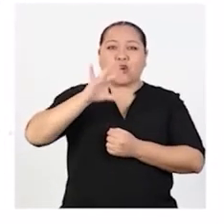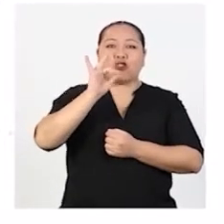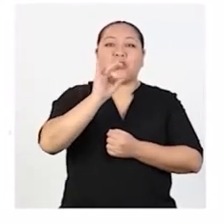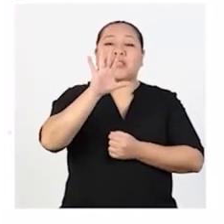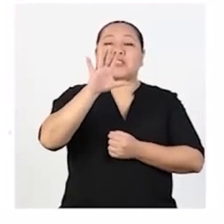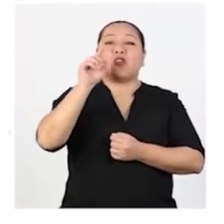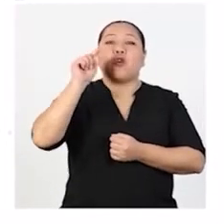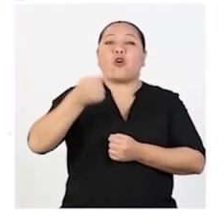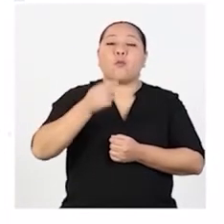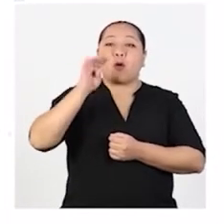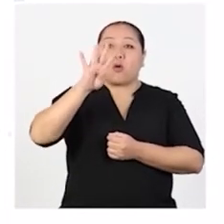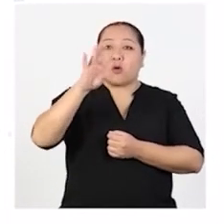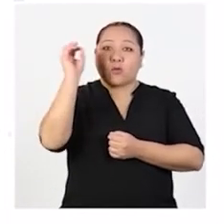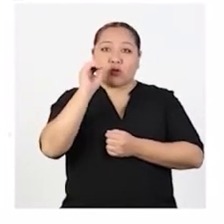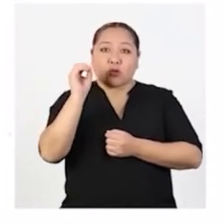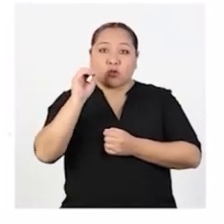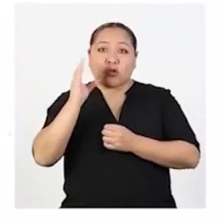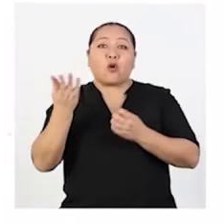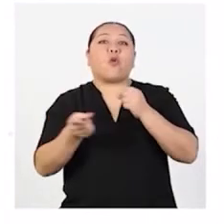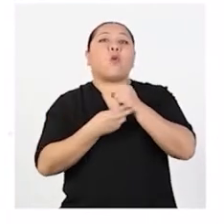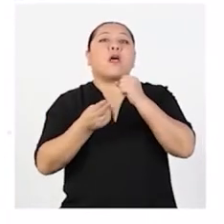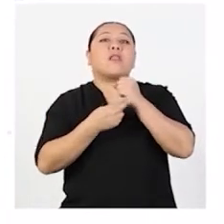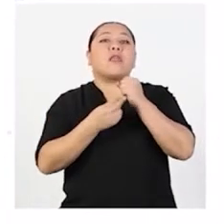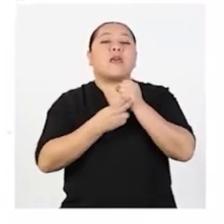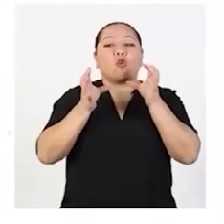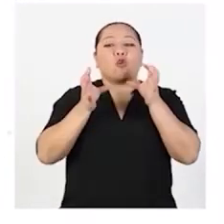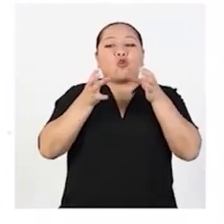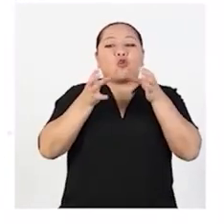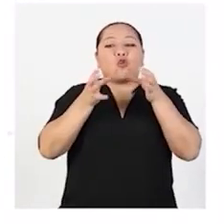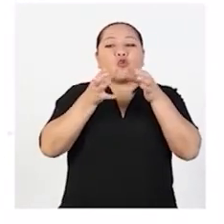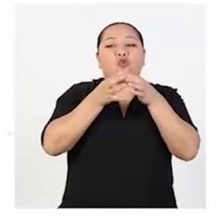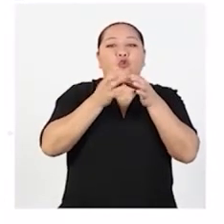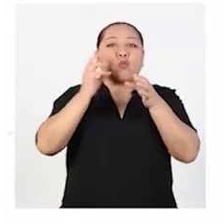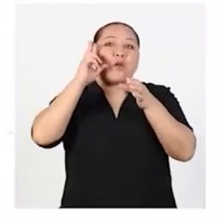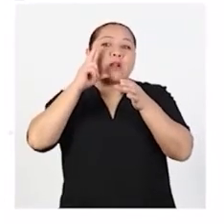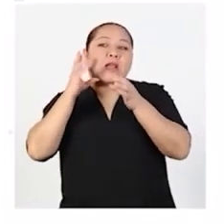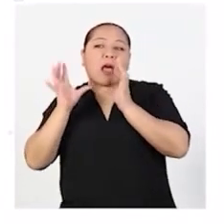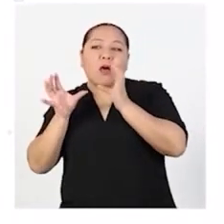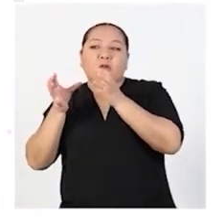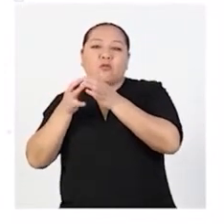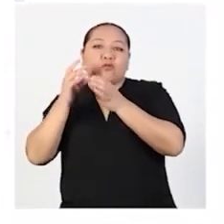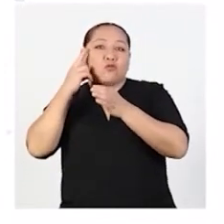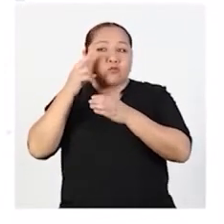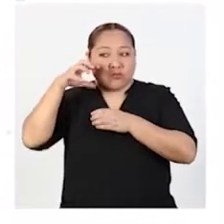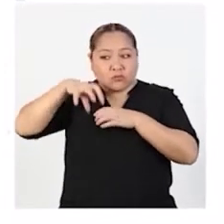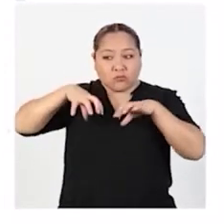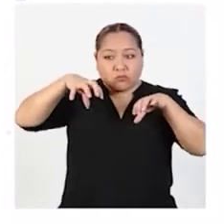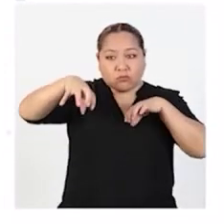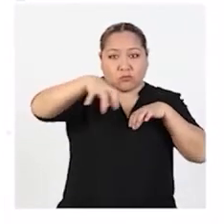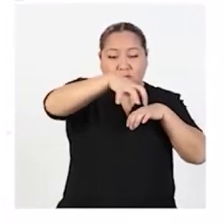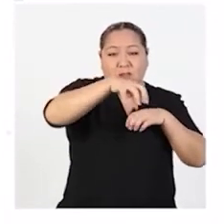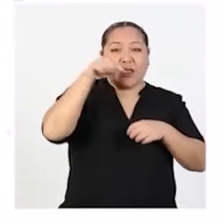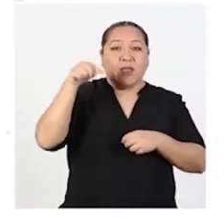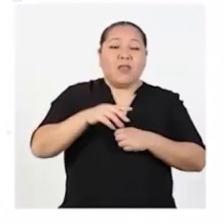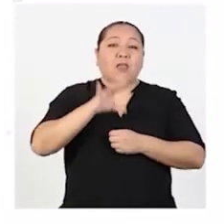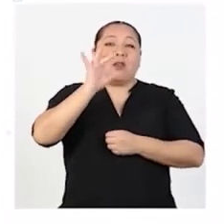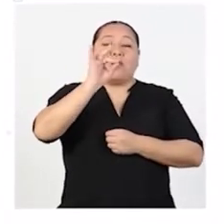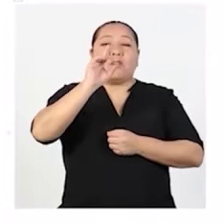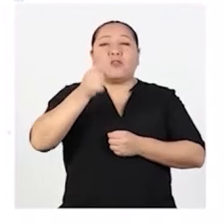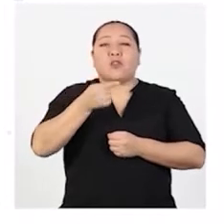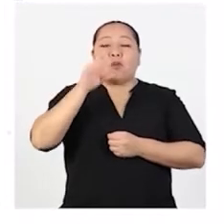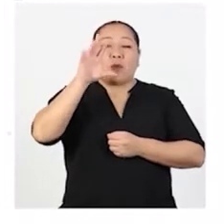85,4%, estaba contenida en los grupos raciales o entre las poblaciones de una raza, que era el